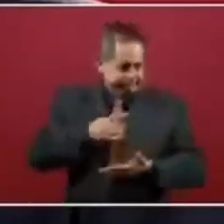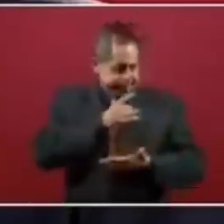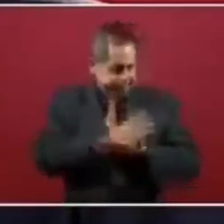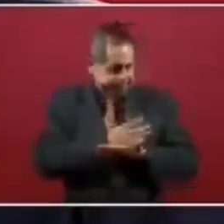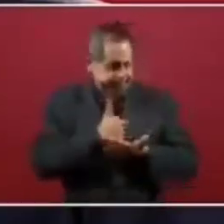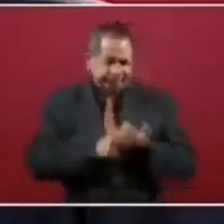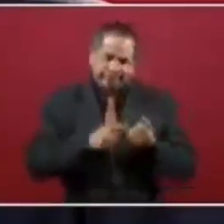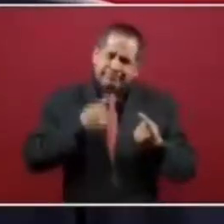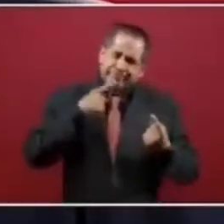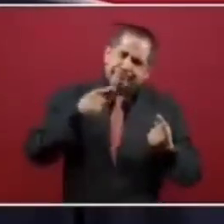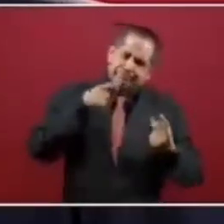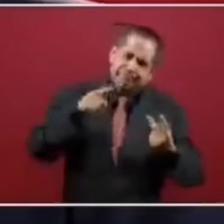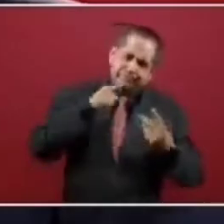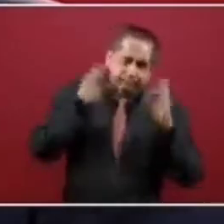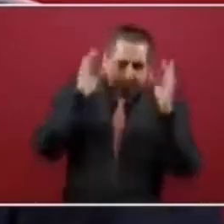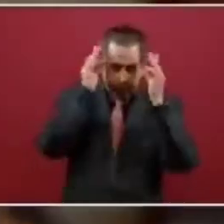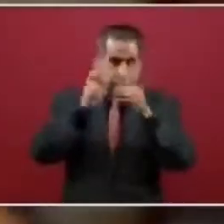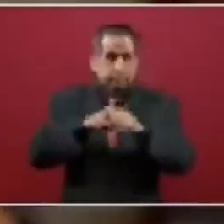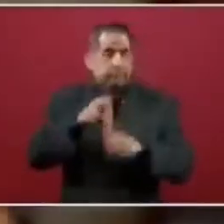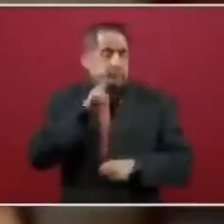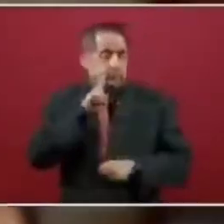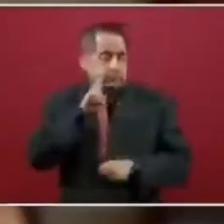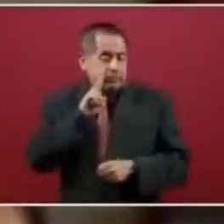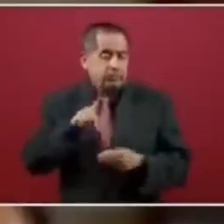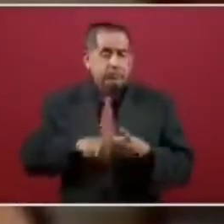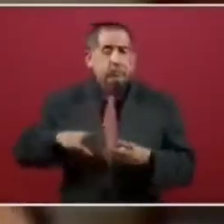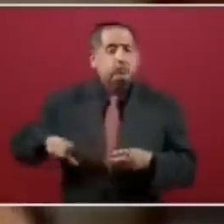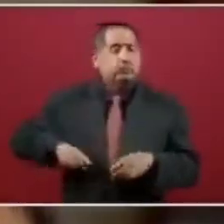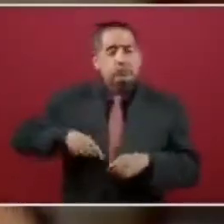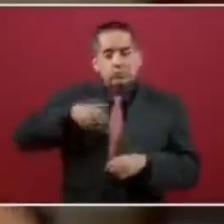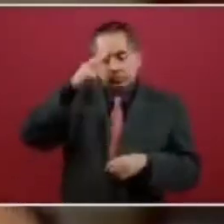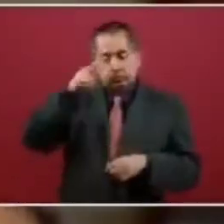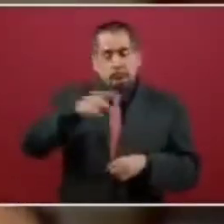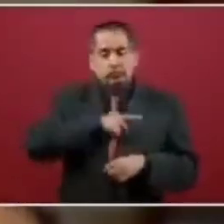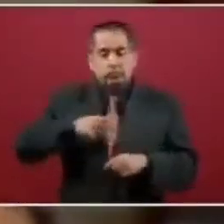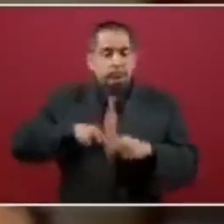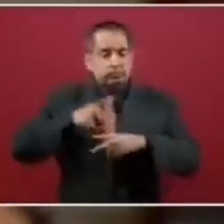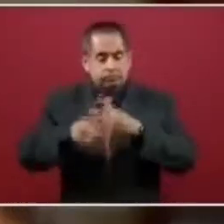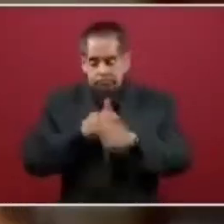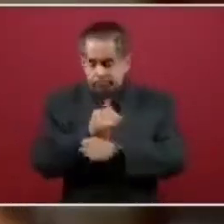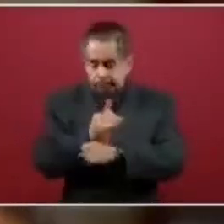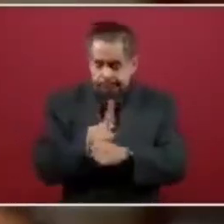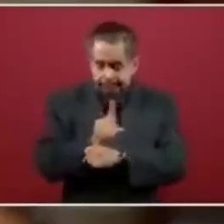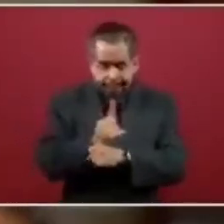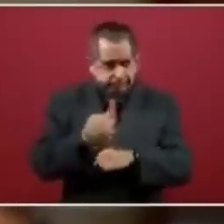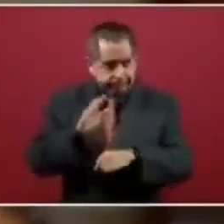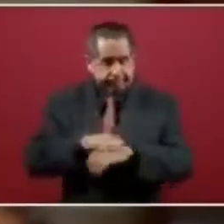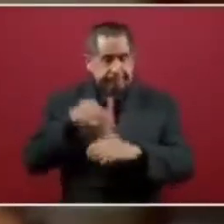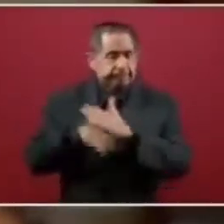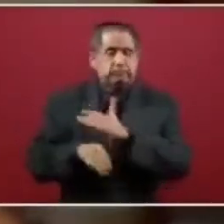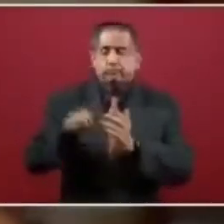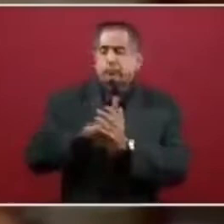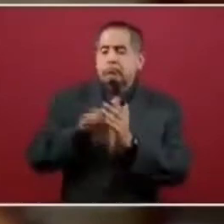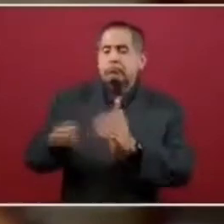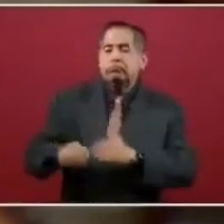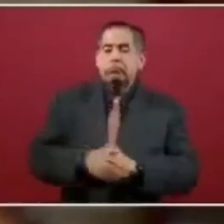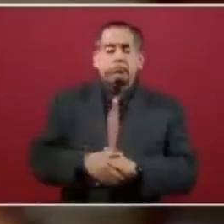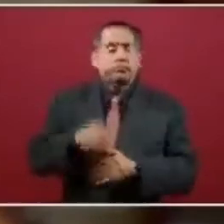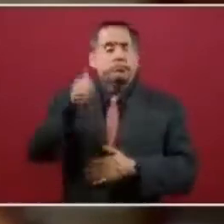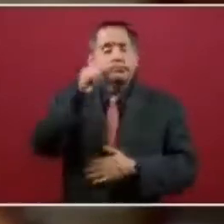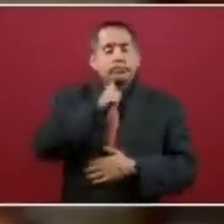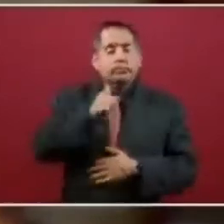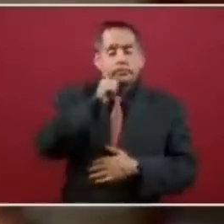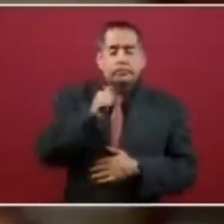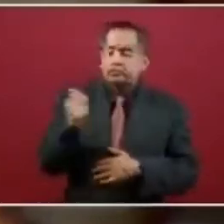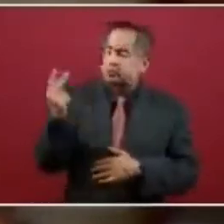con quejas en contra del consulado en Houston. El gobierno mexicano debería hacer una investigación. Por ejemplo, siempre